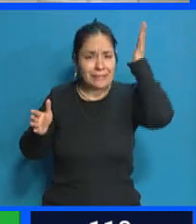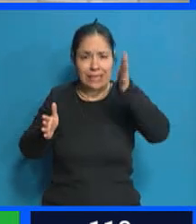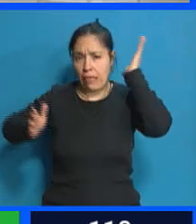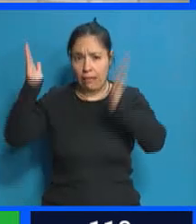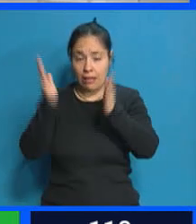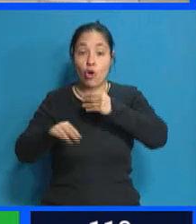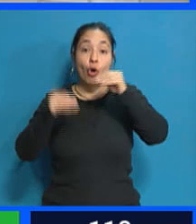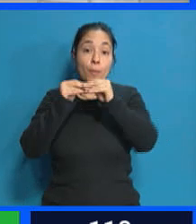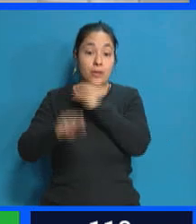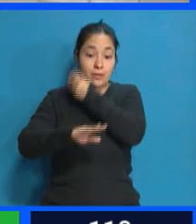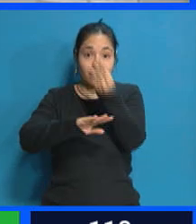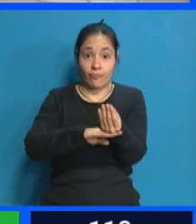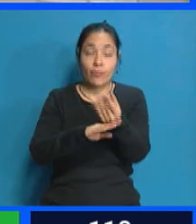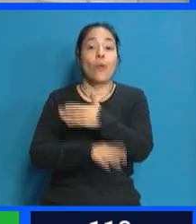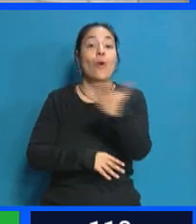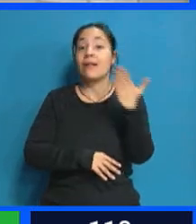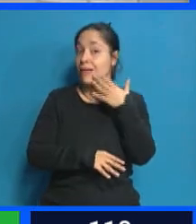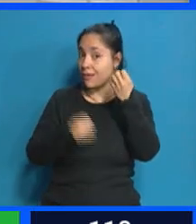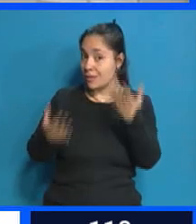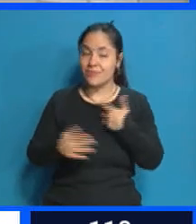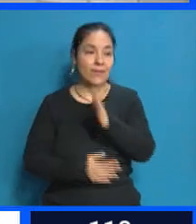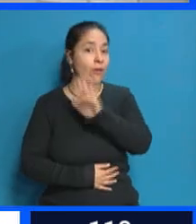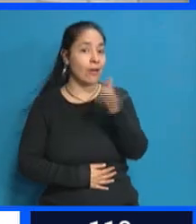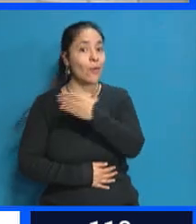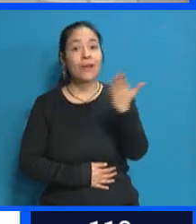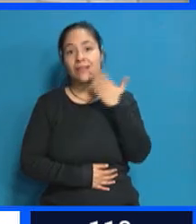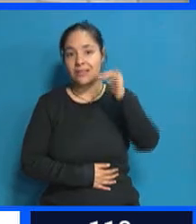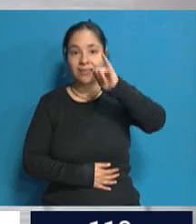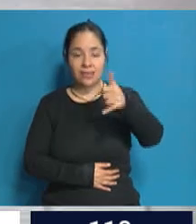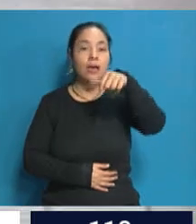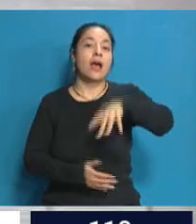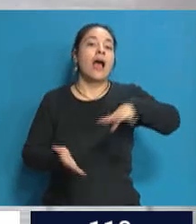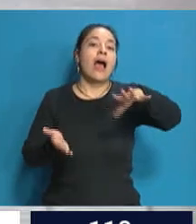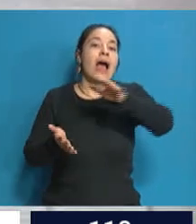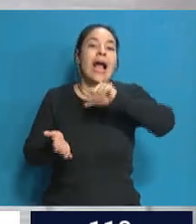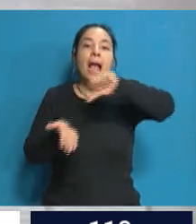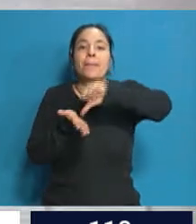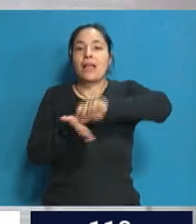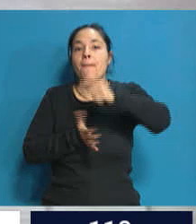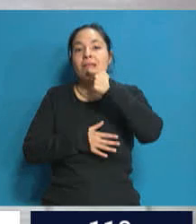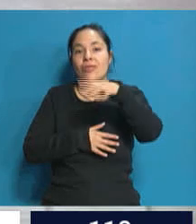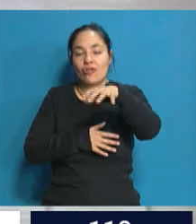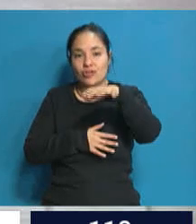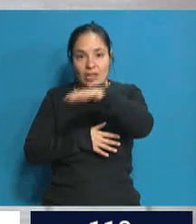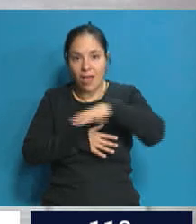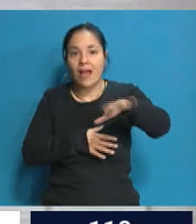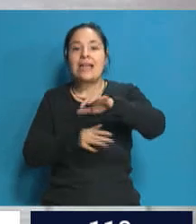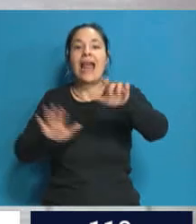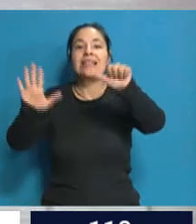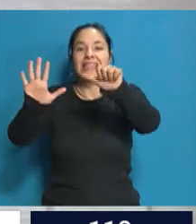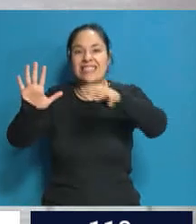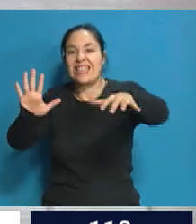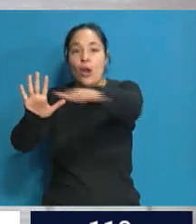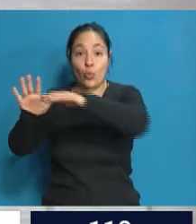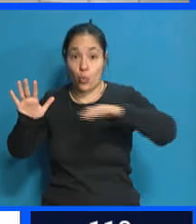Buenas tardes, Daniel. Así es, como bien contabas, hablamos de ciudad, hablamos de la sexta sección, en realidad, en donde se registró, ¿no?, en el